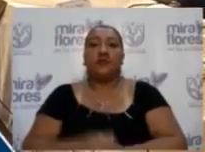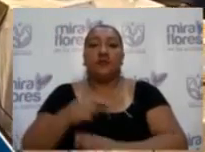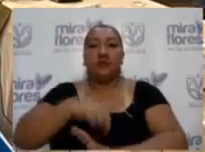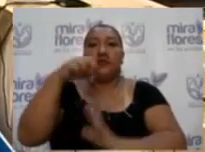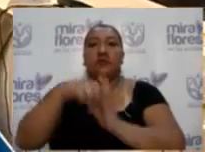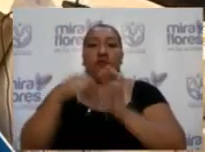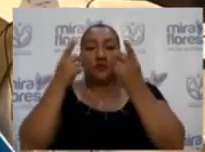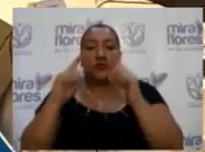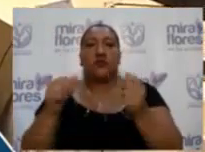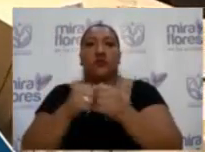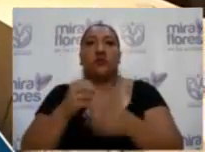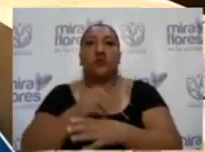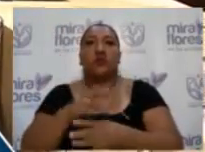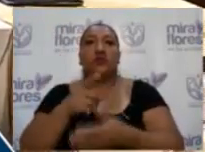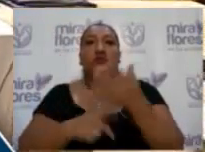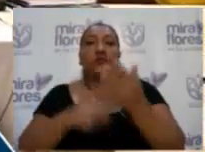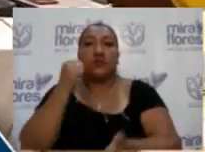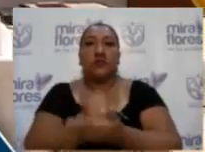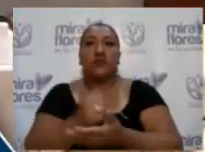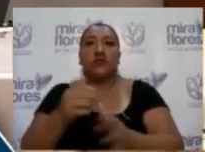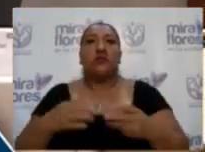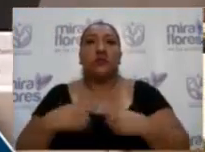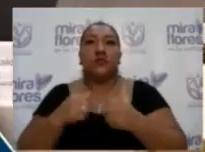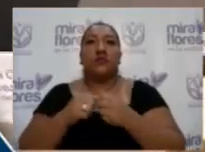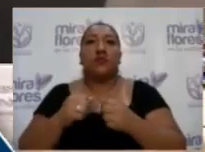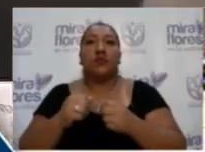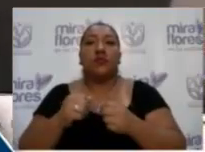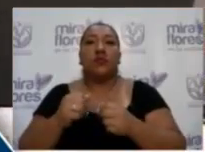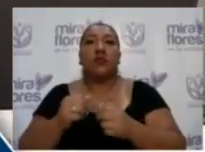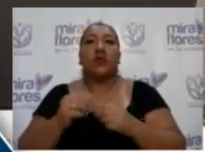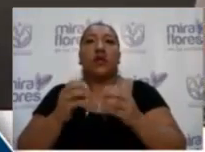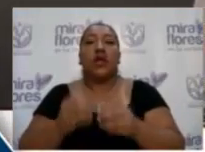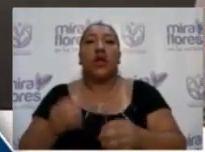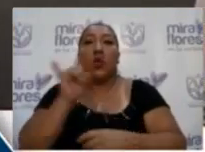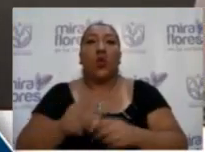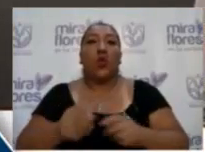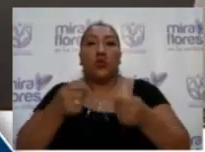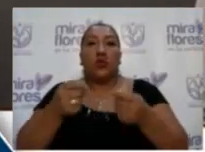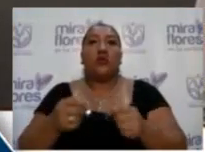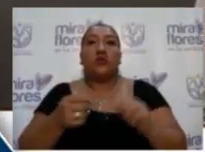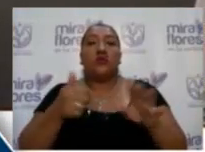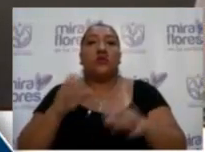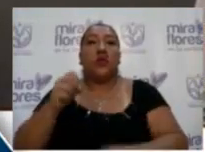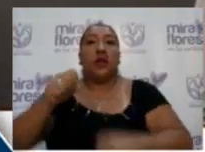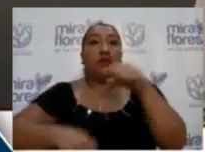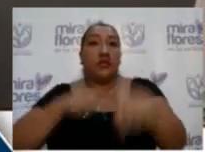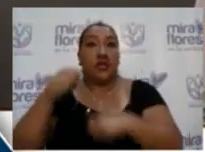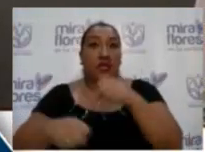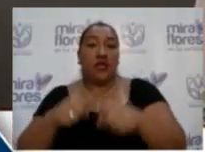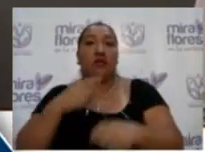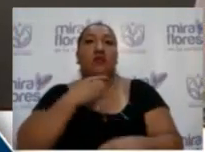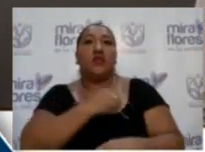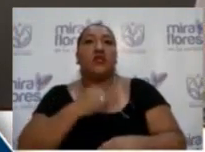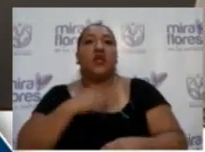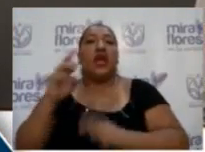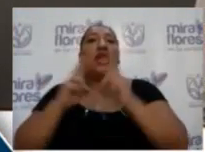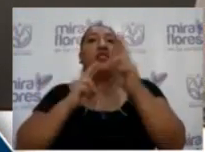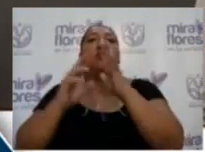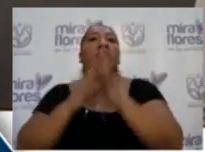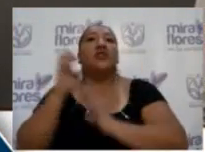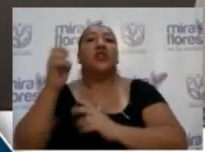Proyecto de acuerdo de Consejo que aprueba la aceptación de la afectación en uso de 60 bicicletas provenientes del Ministerio de Relaciones